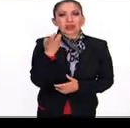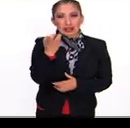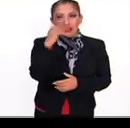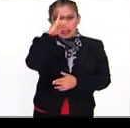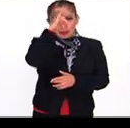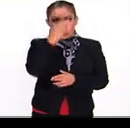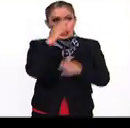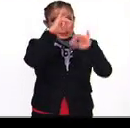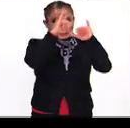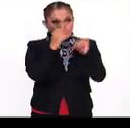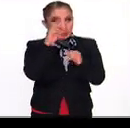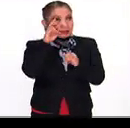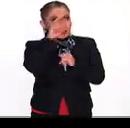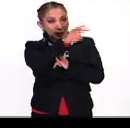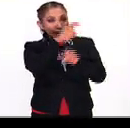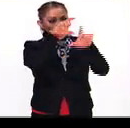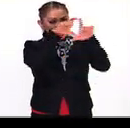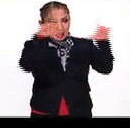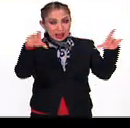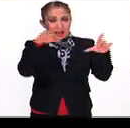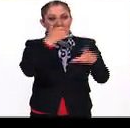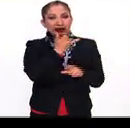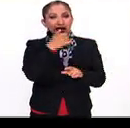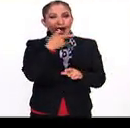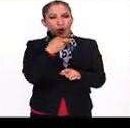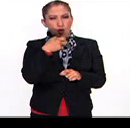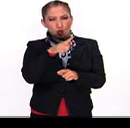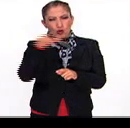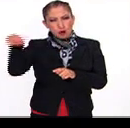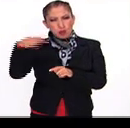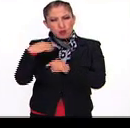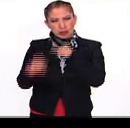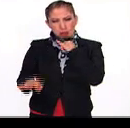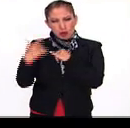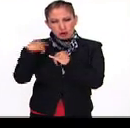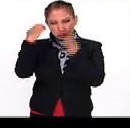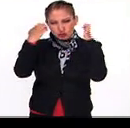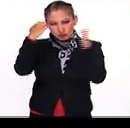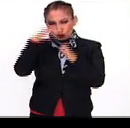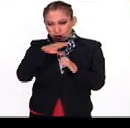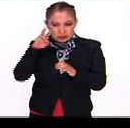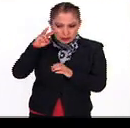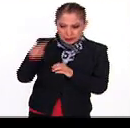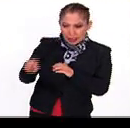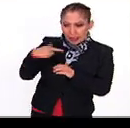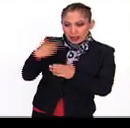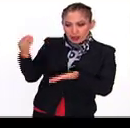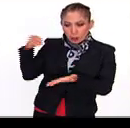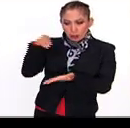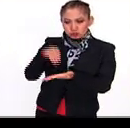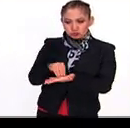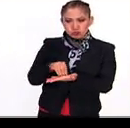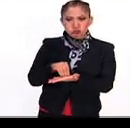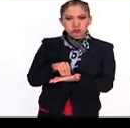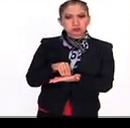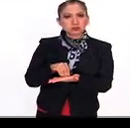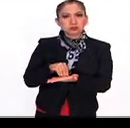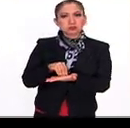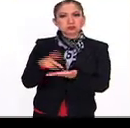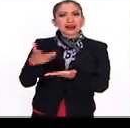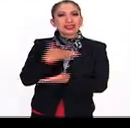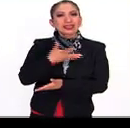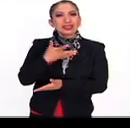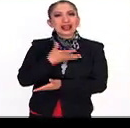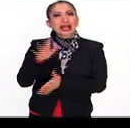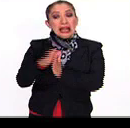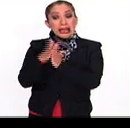Estas imágenes de Yagul, que en realidad son una de las últimas salas de la exposición, todas son las ilustraciones que